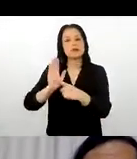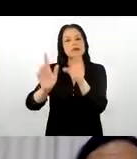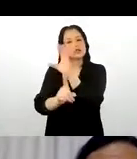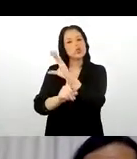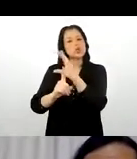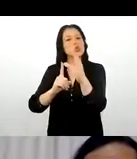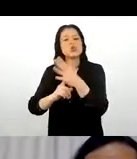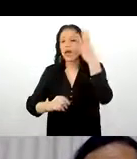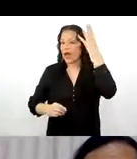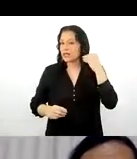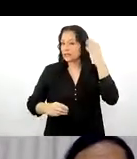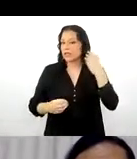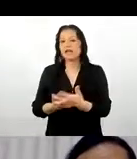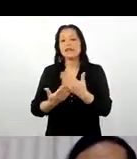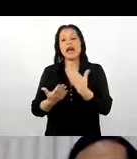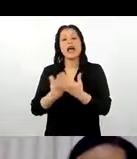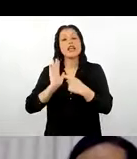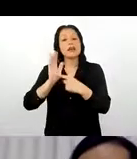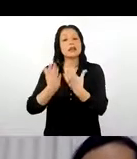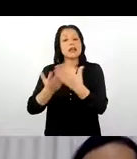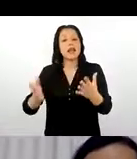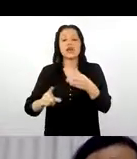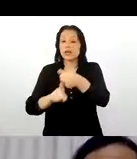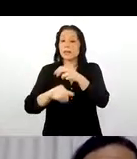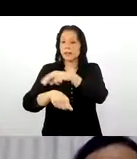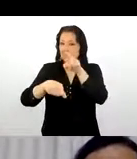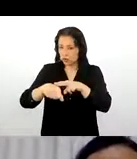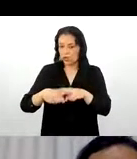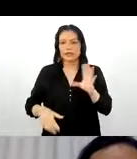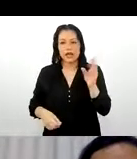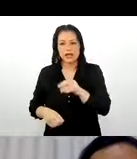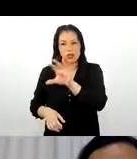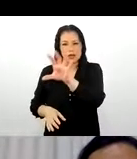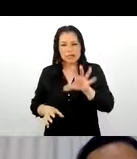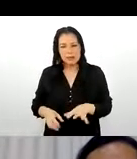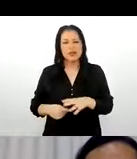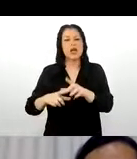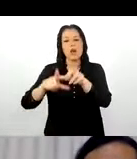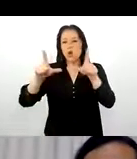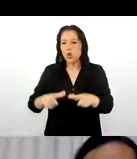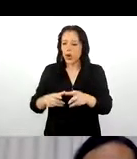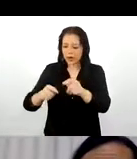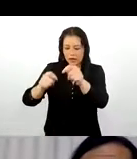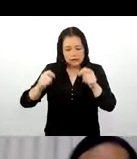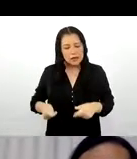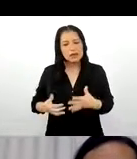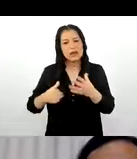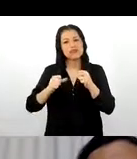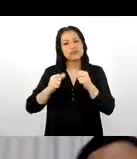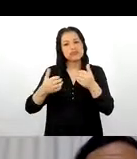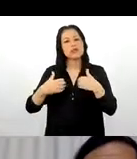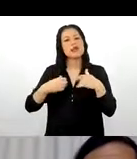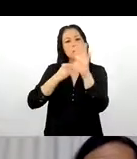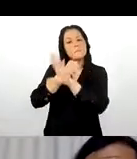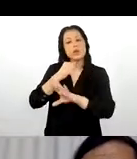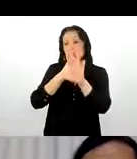territorio, su patrimonio natural. Y que obviamente estos patrimonios, estos espacios, esos territorios los conservan, los protegen, ¿no?,